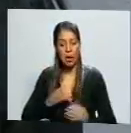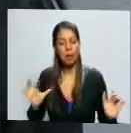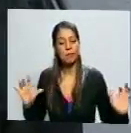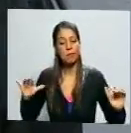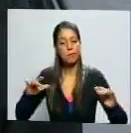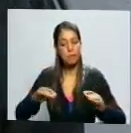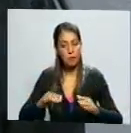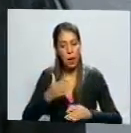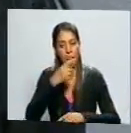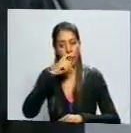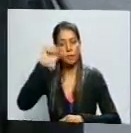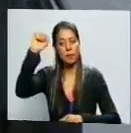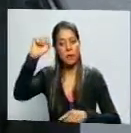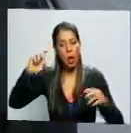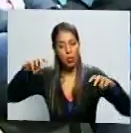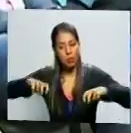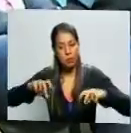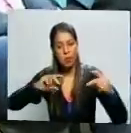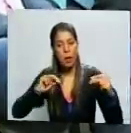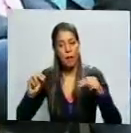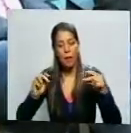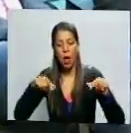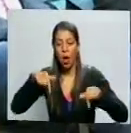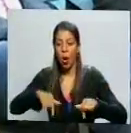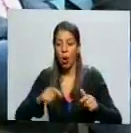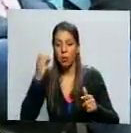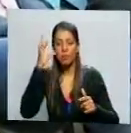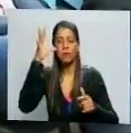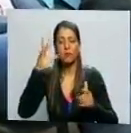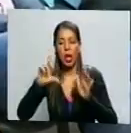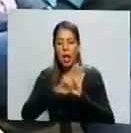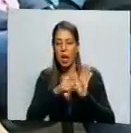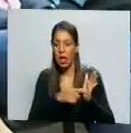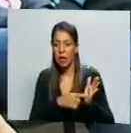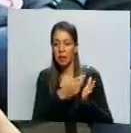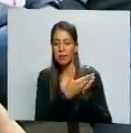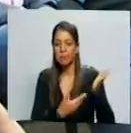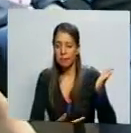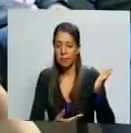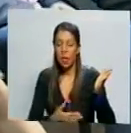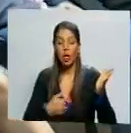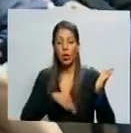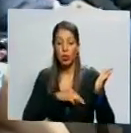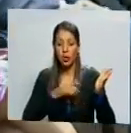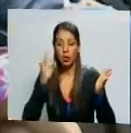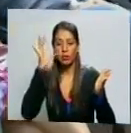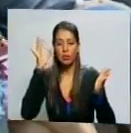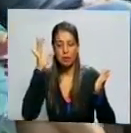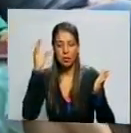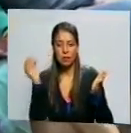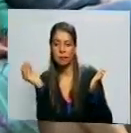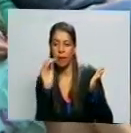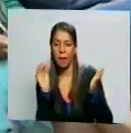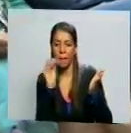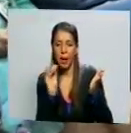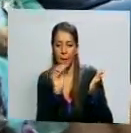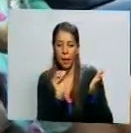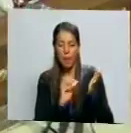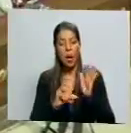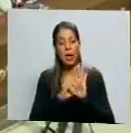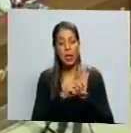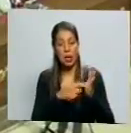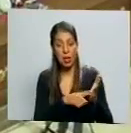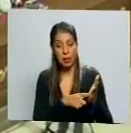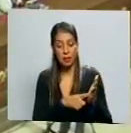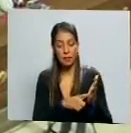aquí valorando, verificando, revisando y evidentemente aportando a este instrumento legal que, como